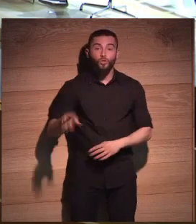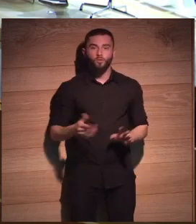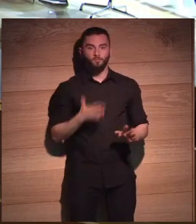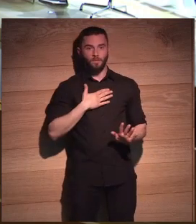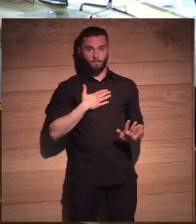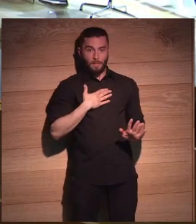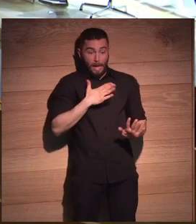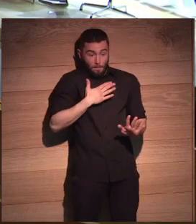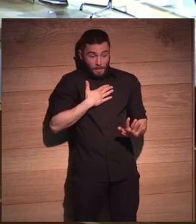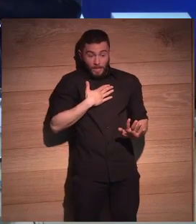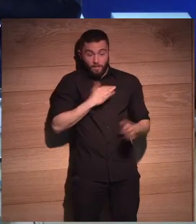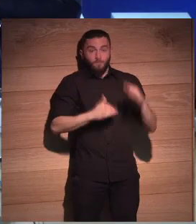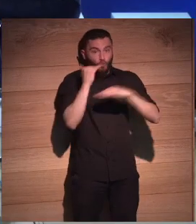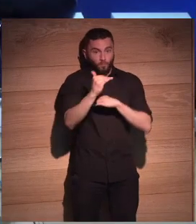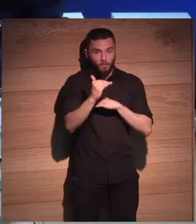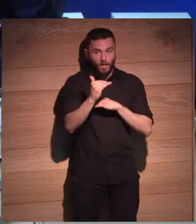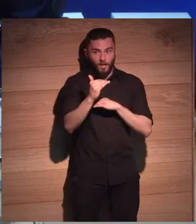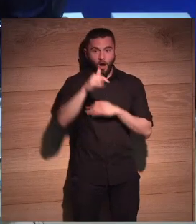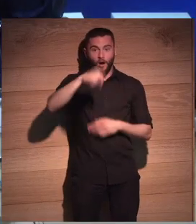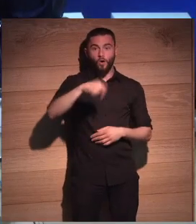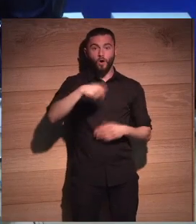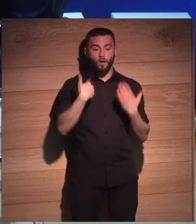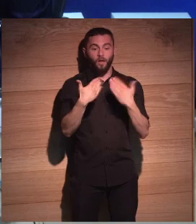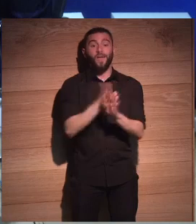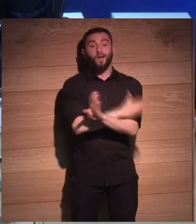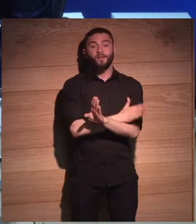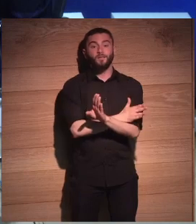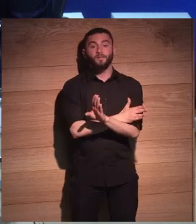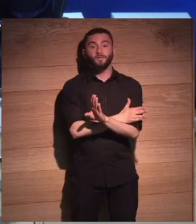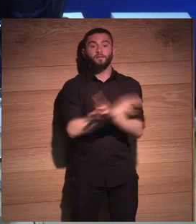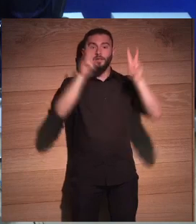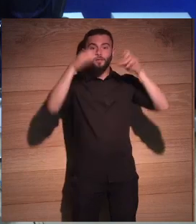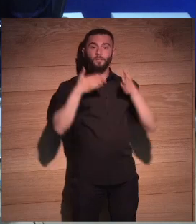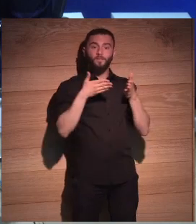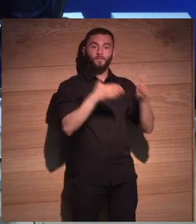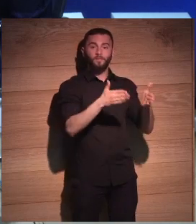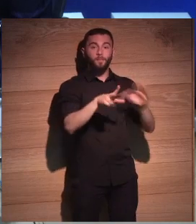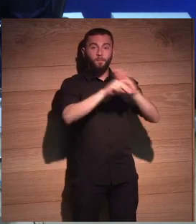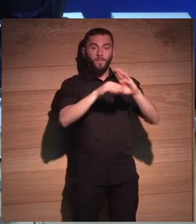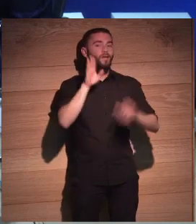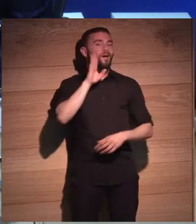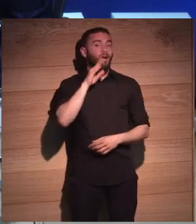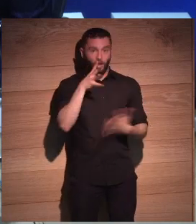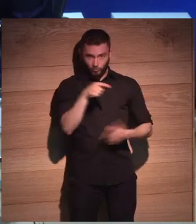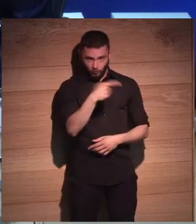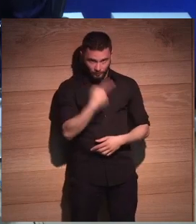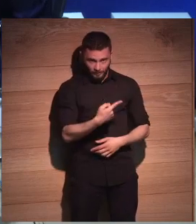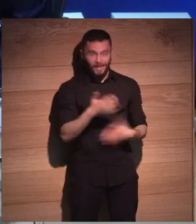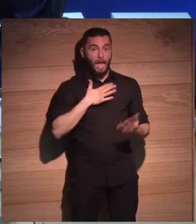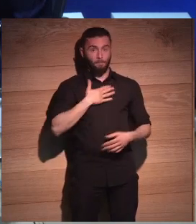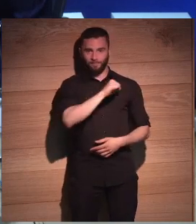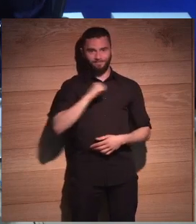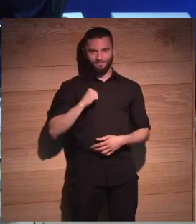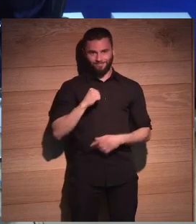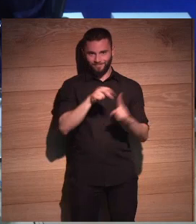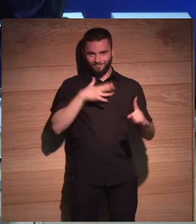A mí me supera. Hoy en una conversación anterior hablábamos de estos vídeos que comentas ahora. A mí